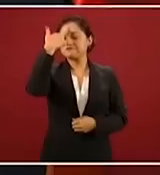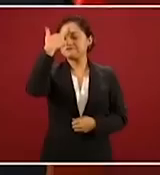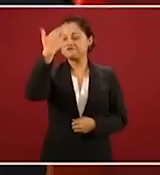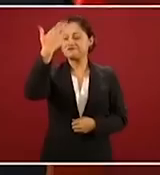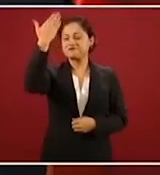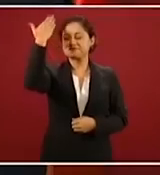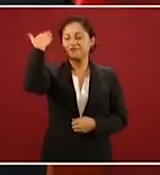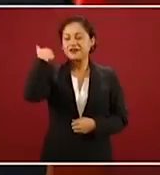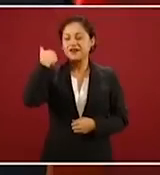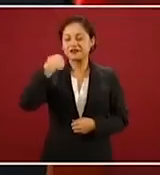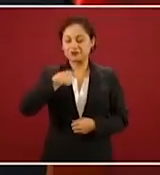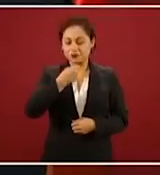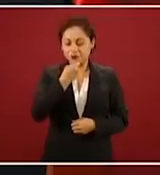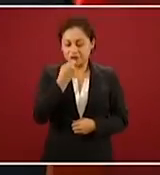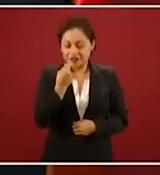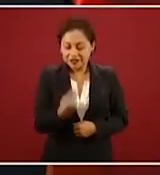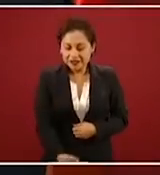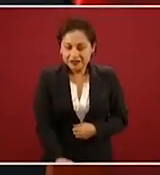garabatos